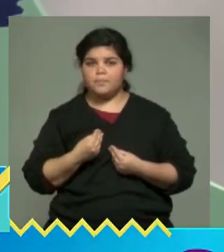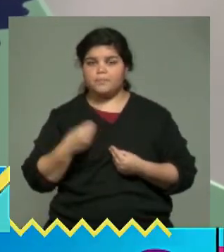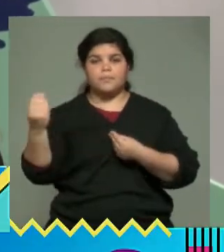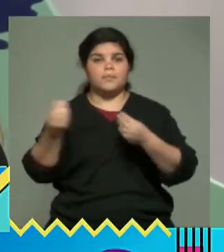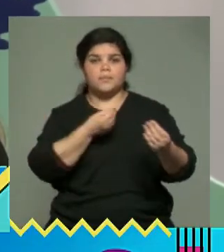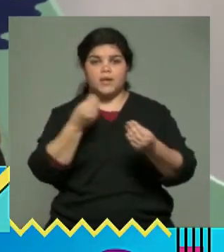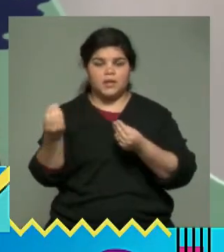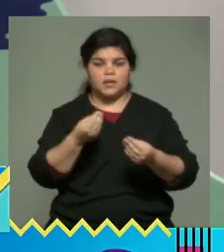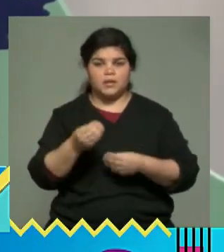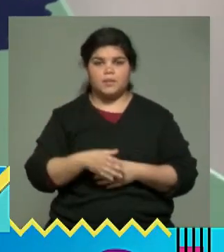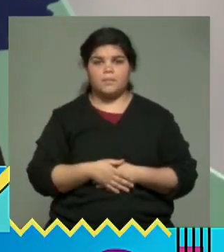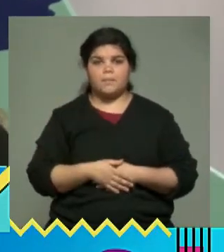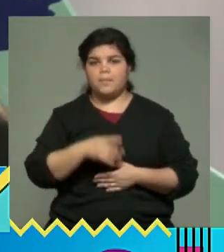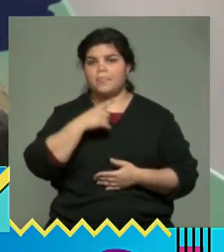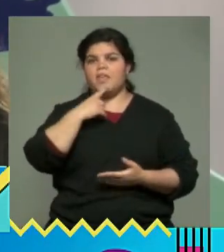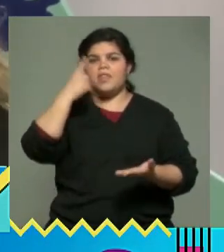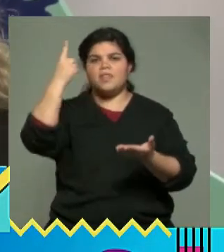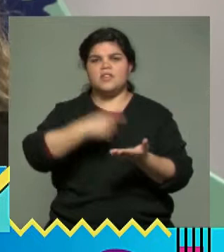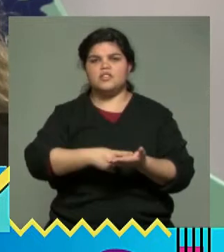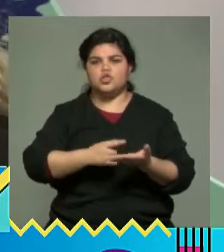postura mayoritaria del pueblo.